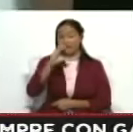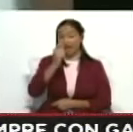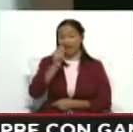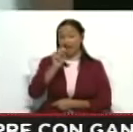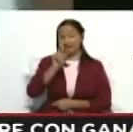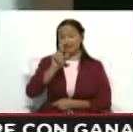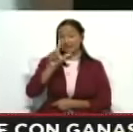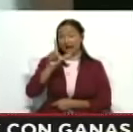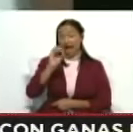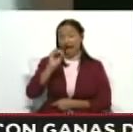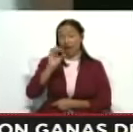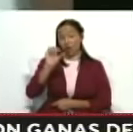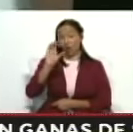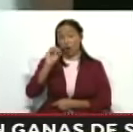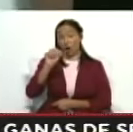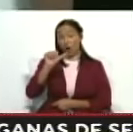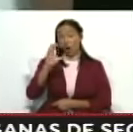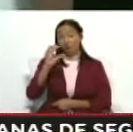Ocariz.